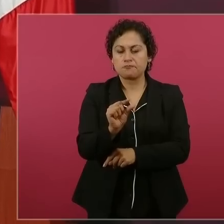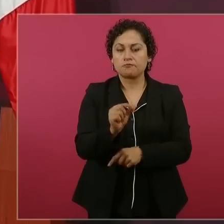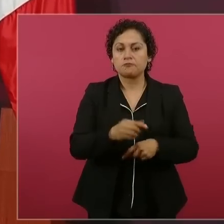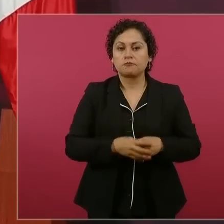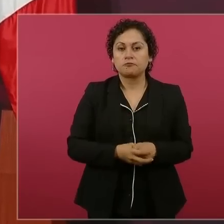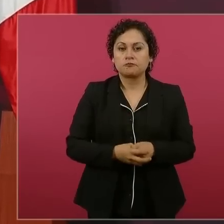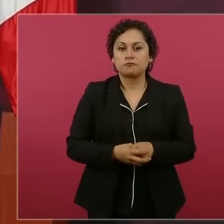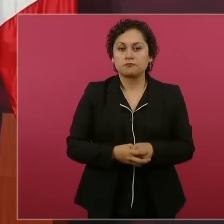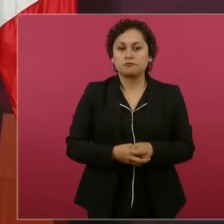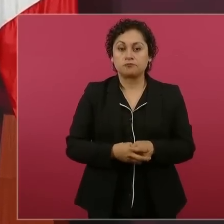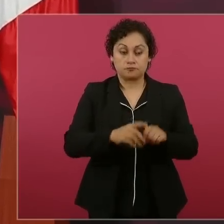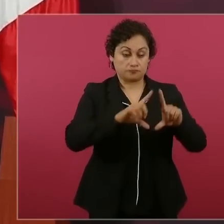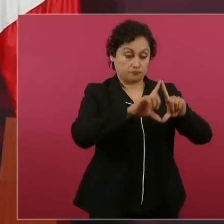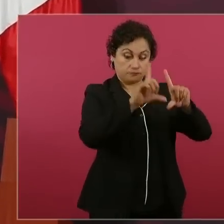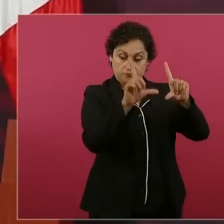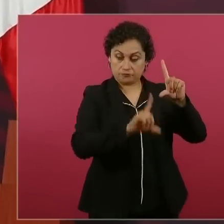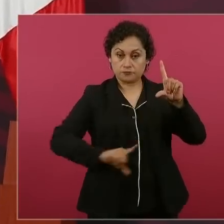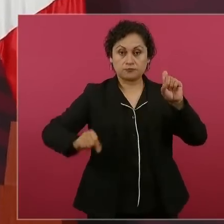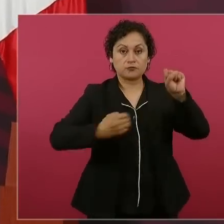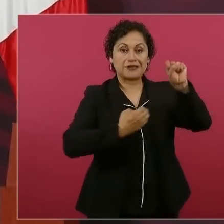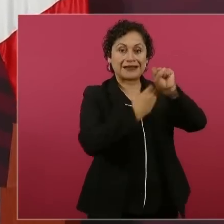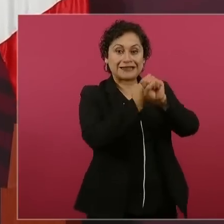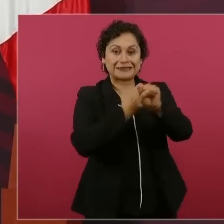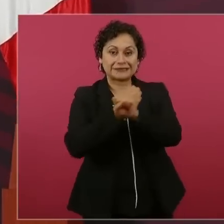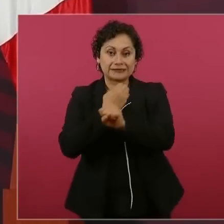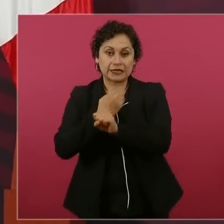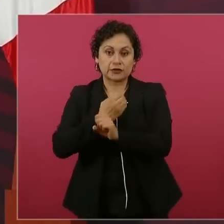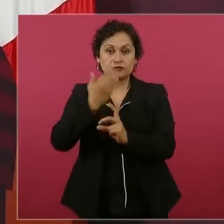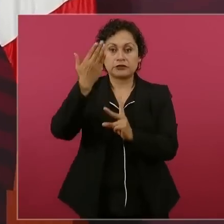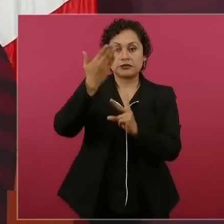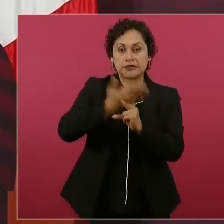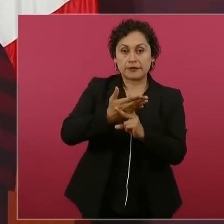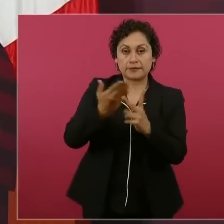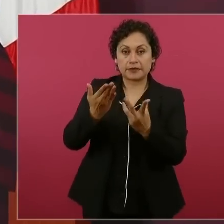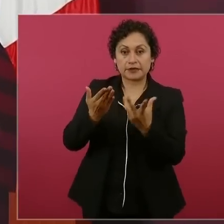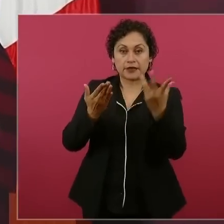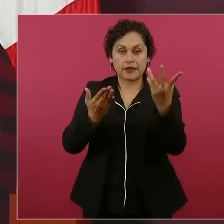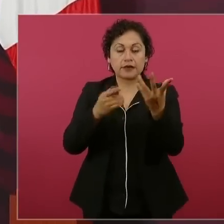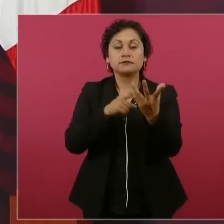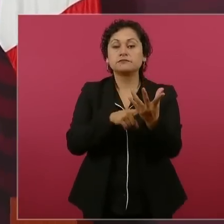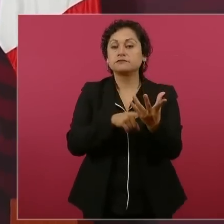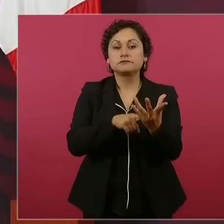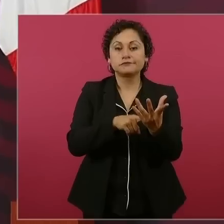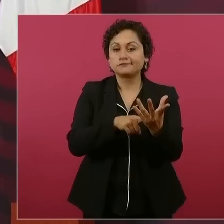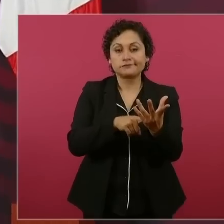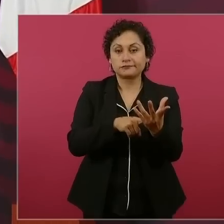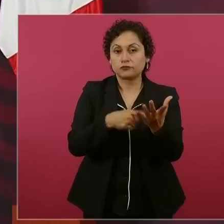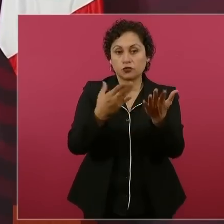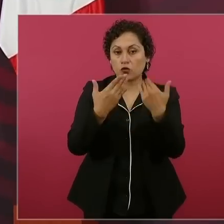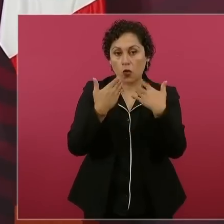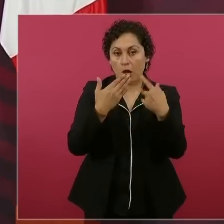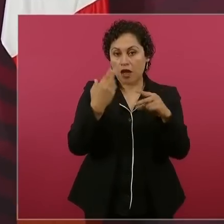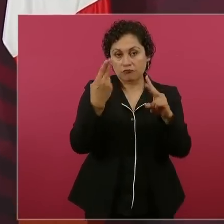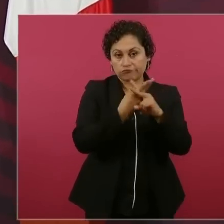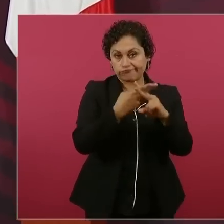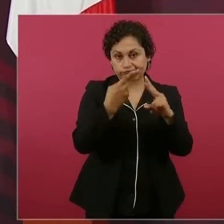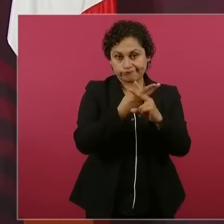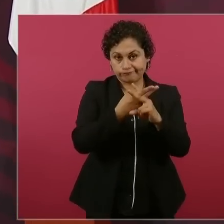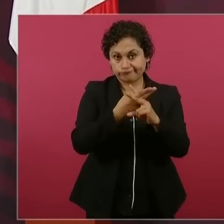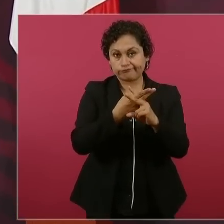en la mitad de los estados. Ayer no hubo homicidio.